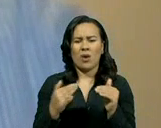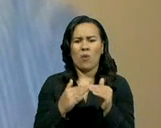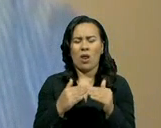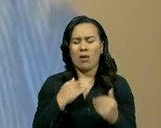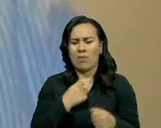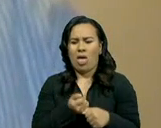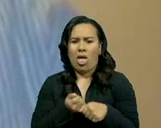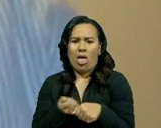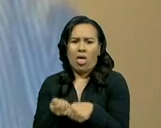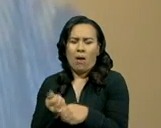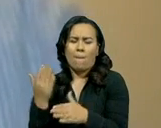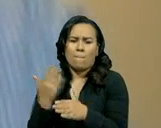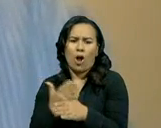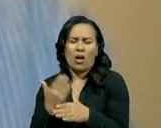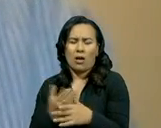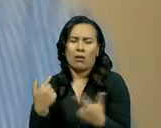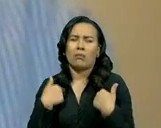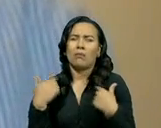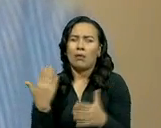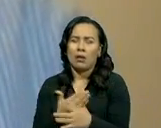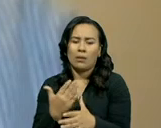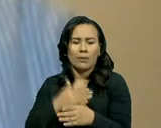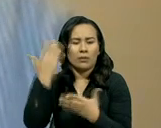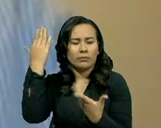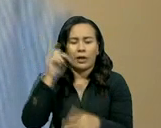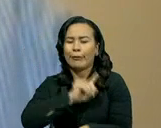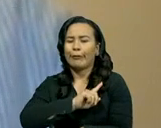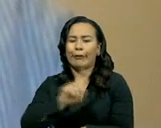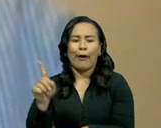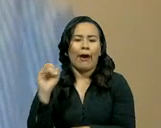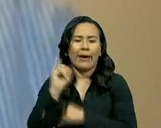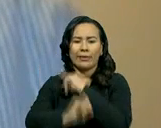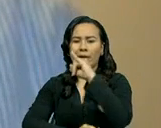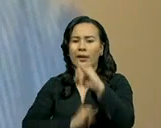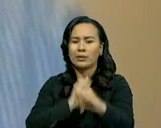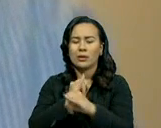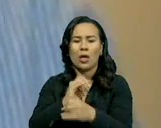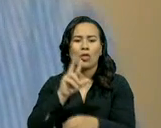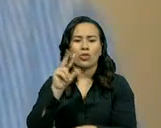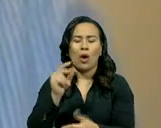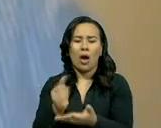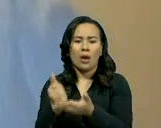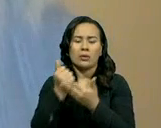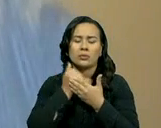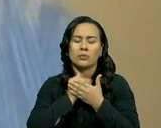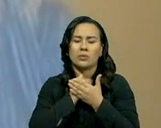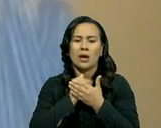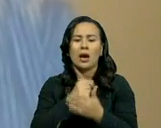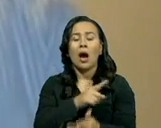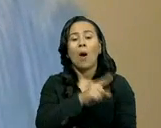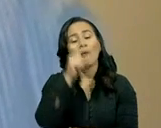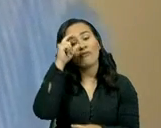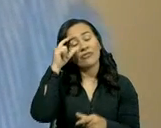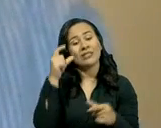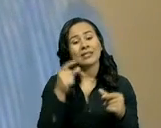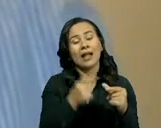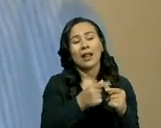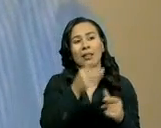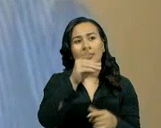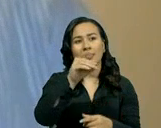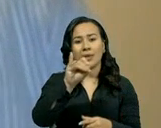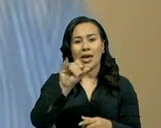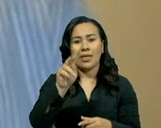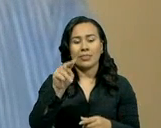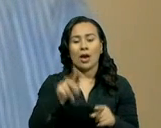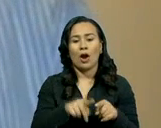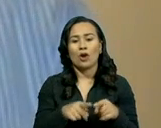política que no tendrá ninguna cabida en el ámbito internacional. Aunque la fiscal Diana Salazar se haya expresado que está